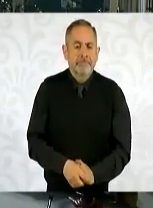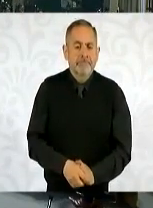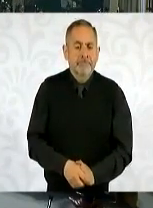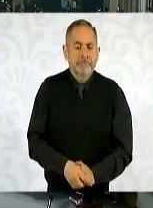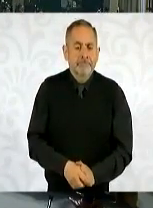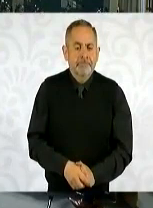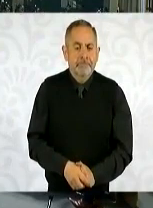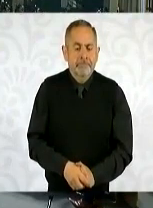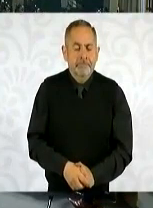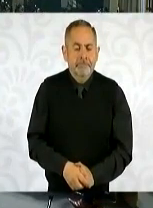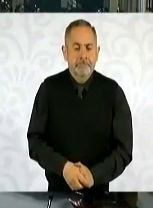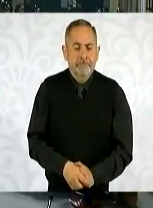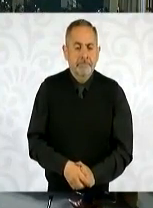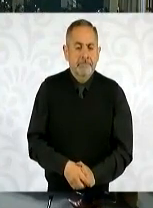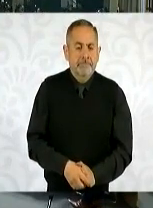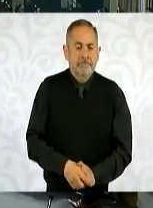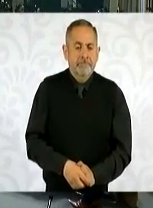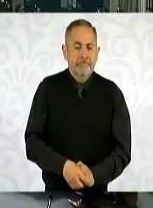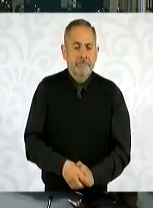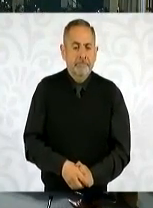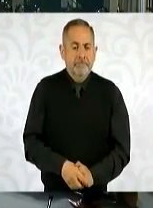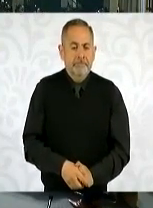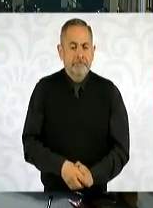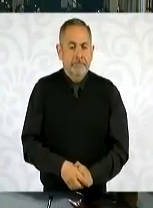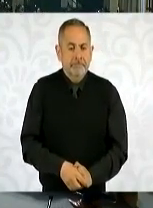Acá.